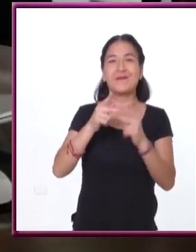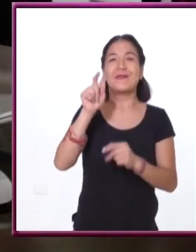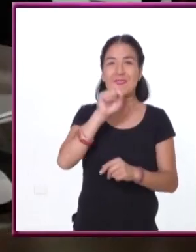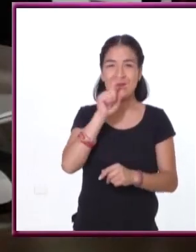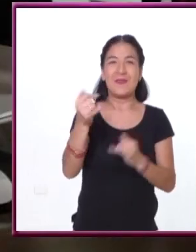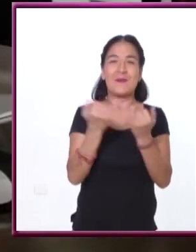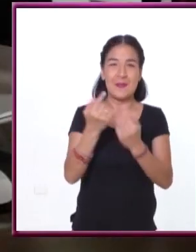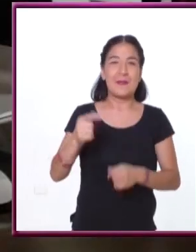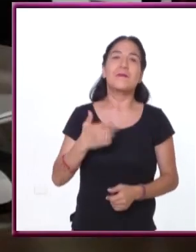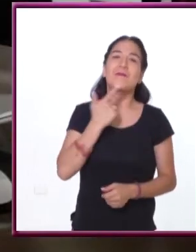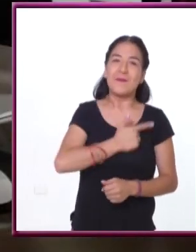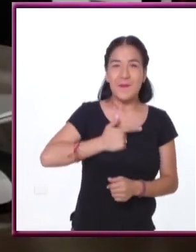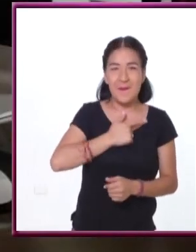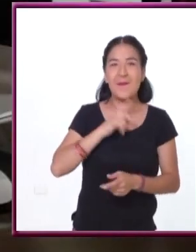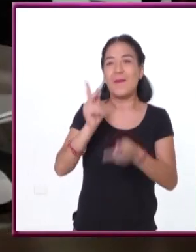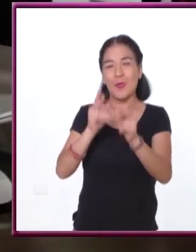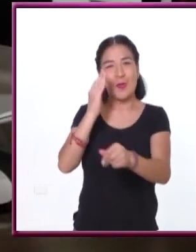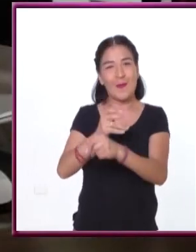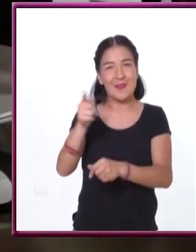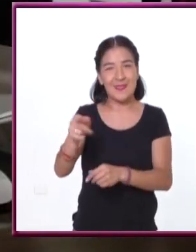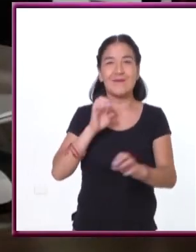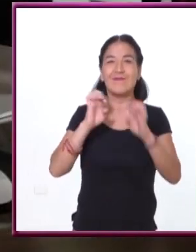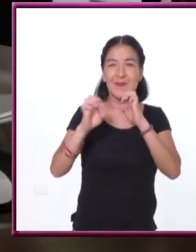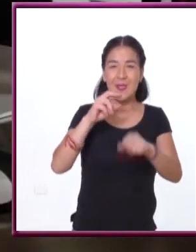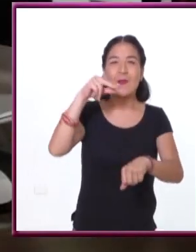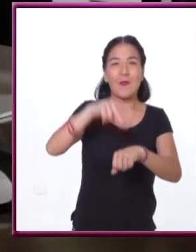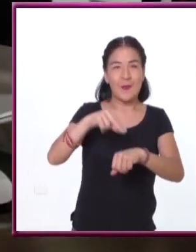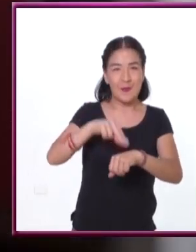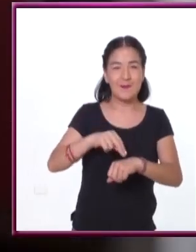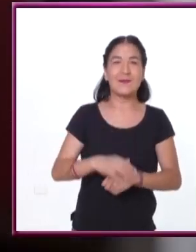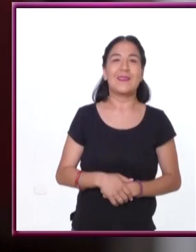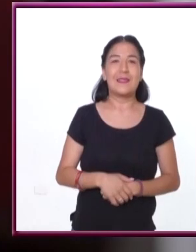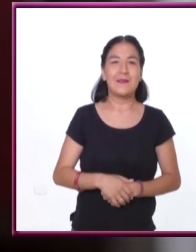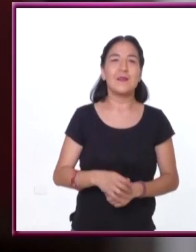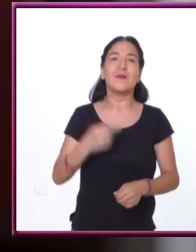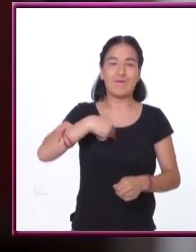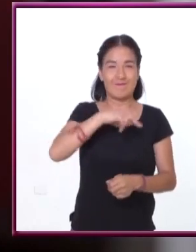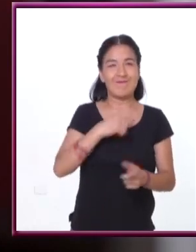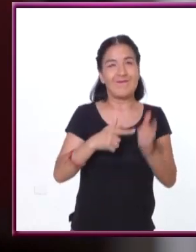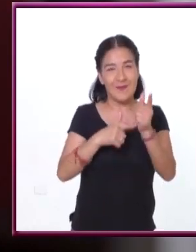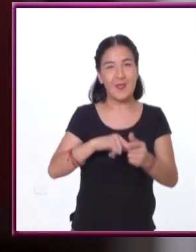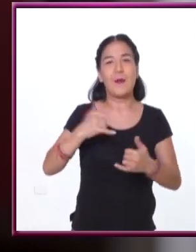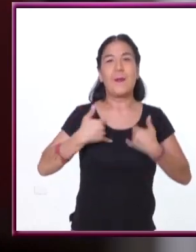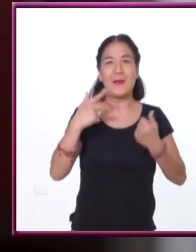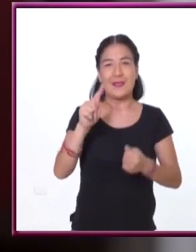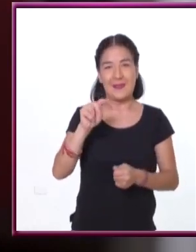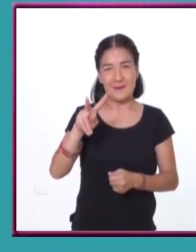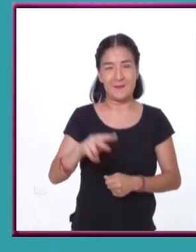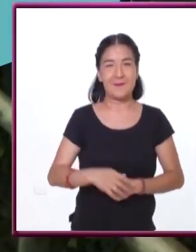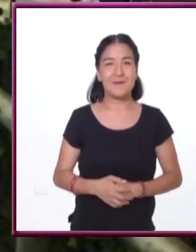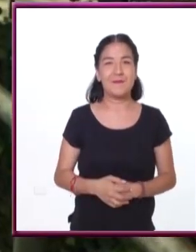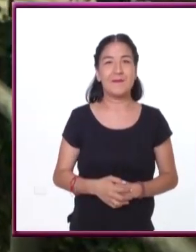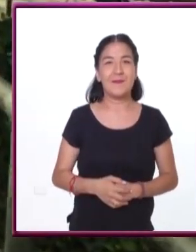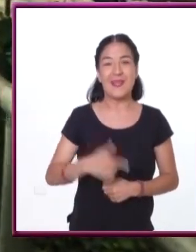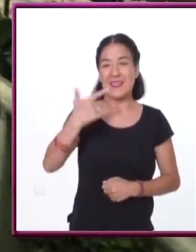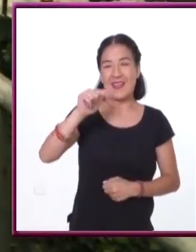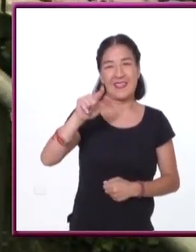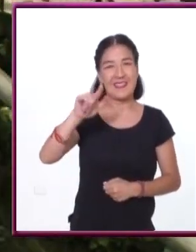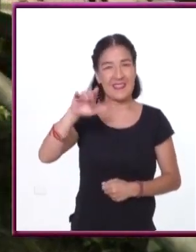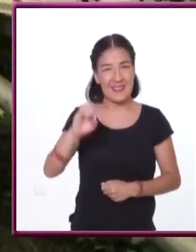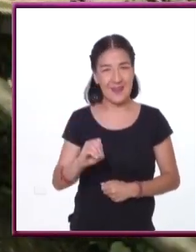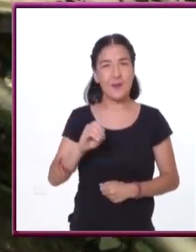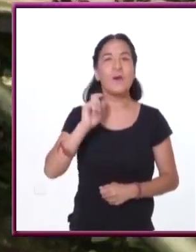Un placer hablar con ustedes el día de hoy, doctor Cosío, y nosotros continuamos en Jóvenes en TV.